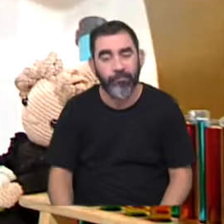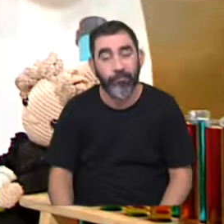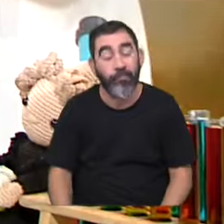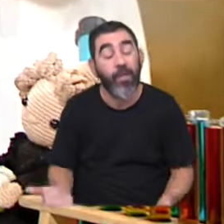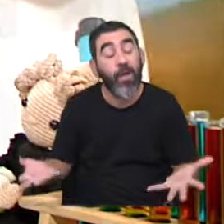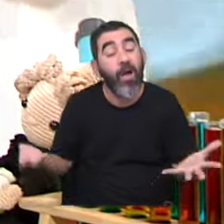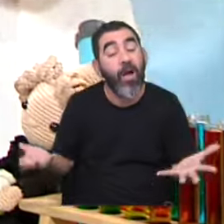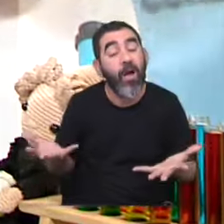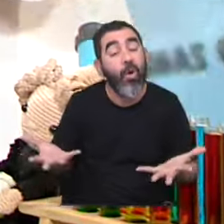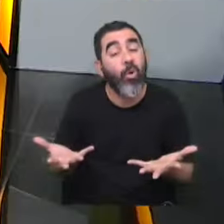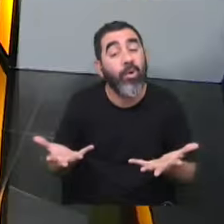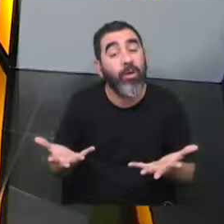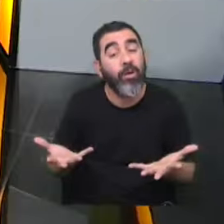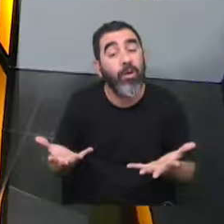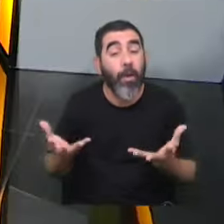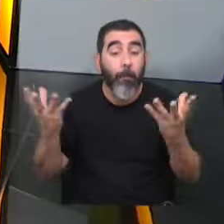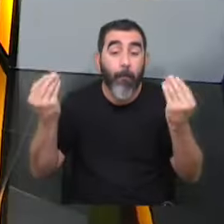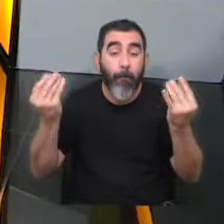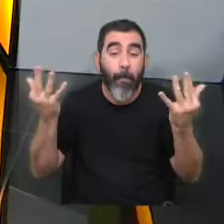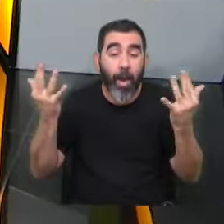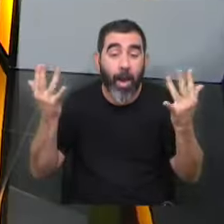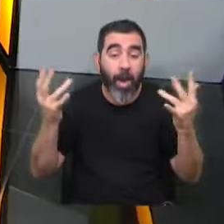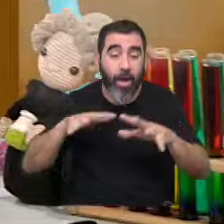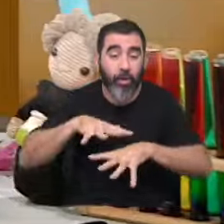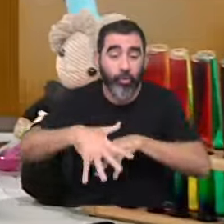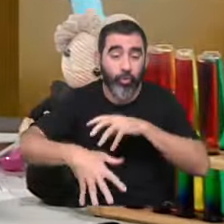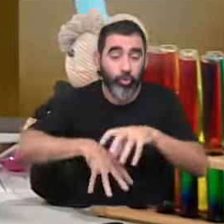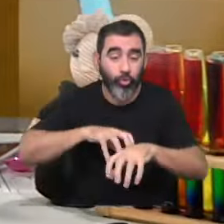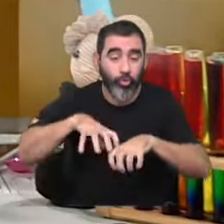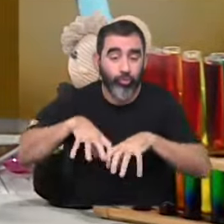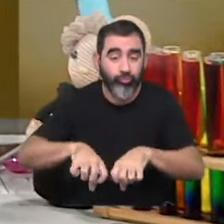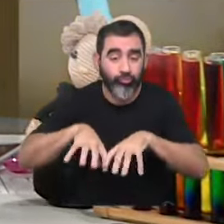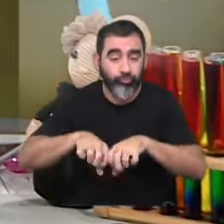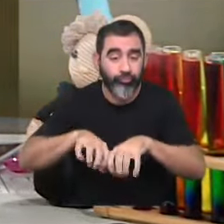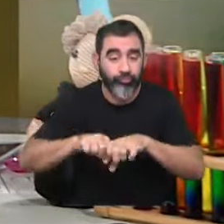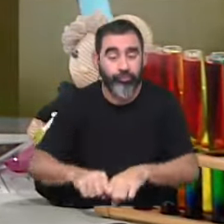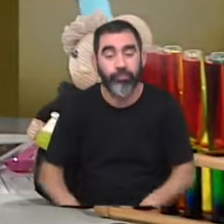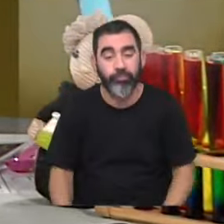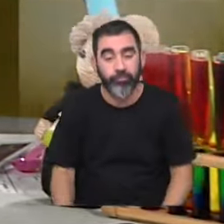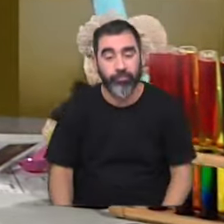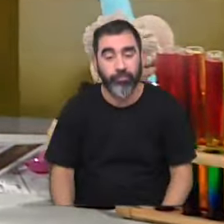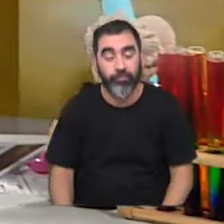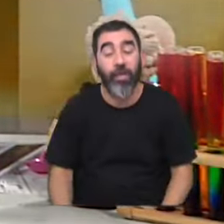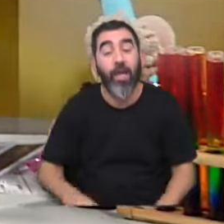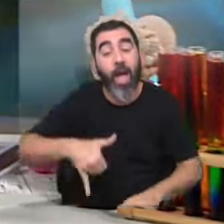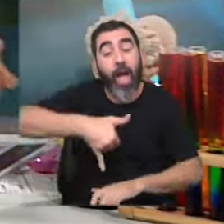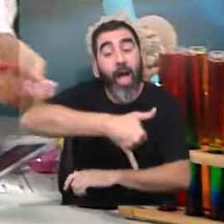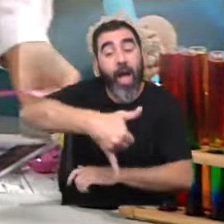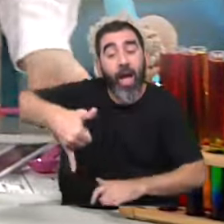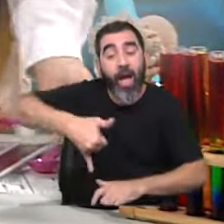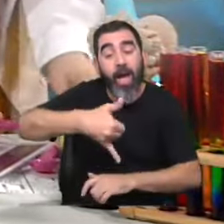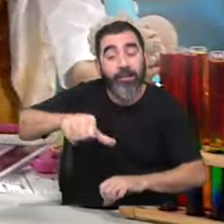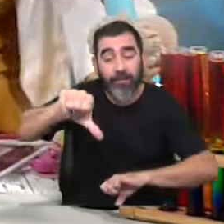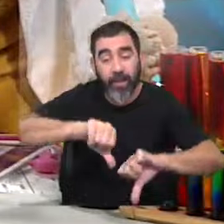que meter la mano. Ahora sí, manos a la ciencia directamente. Y le tenemos que poner aceite. Muy bien este